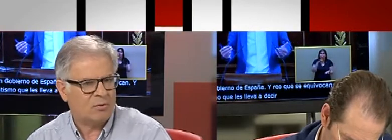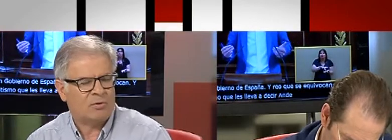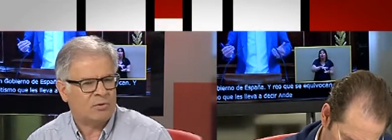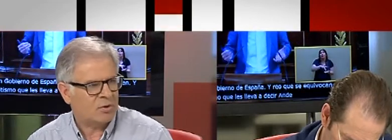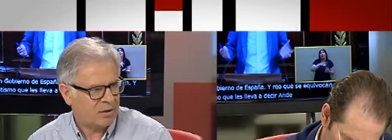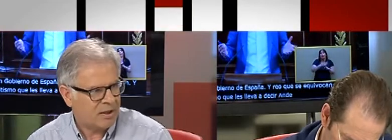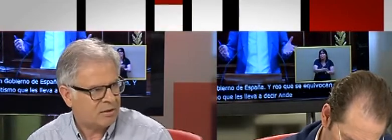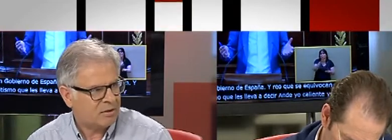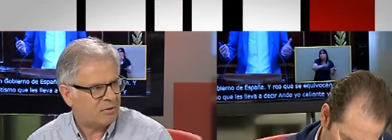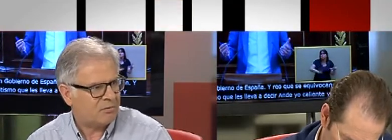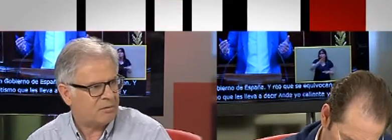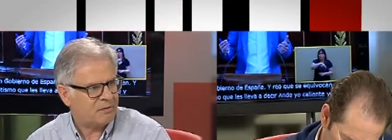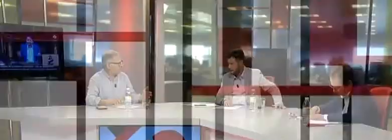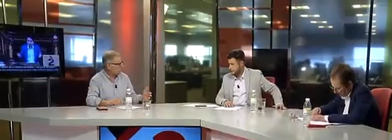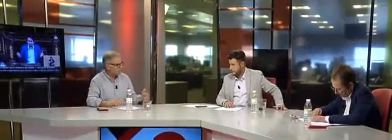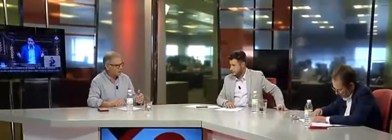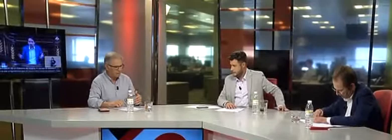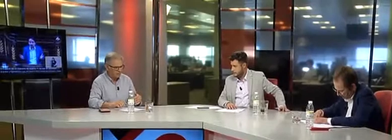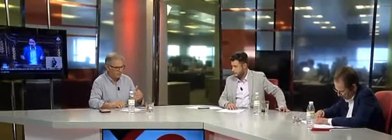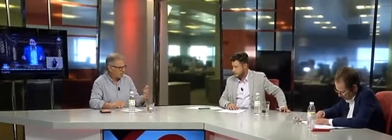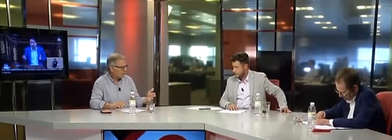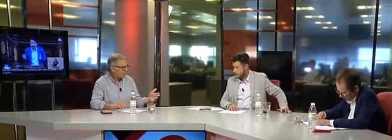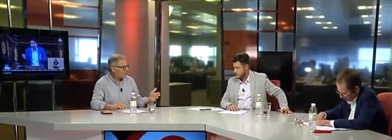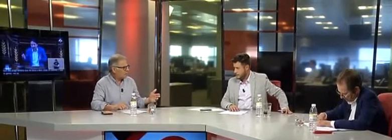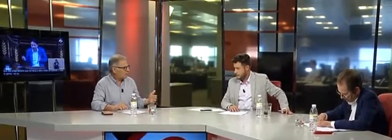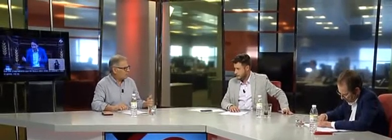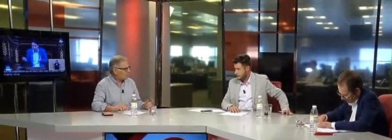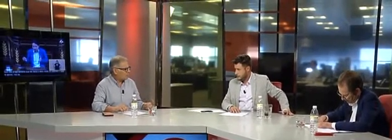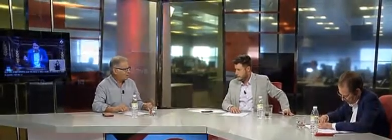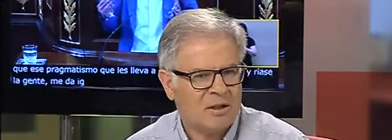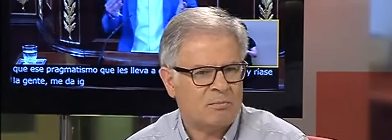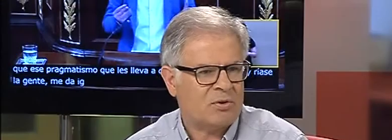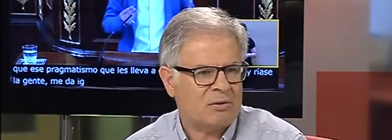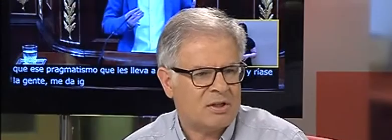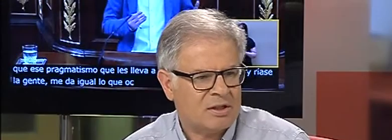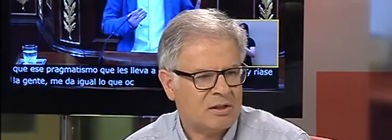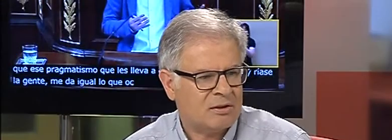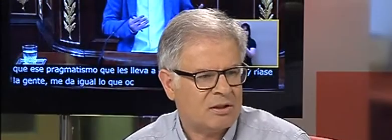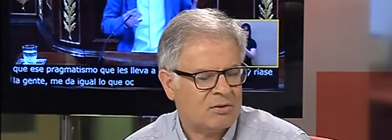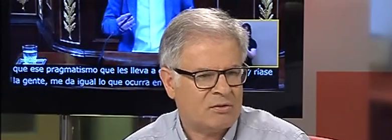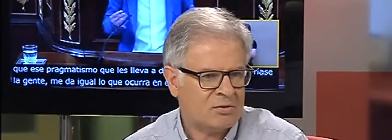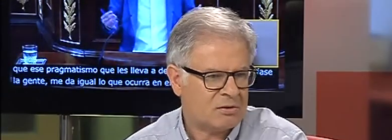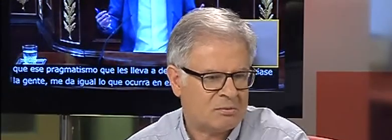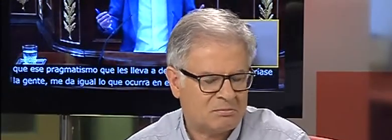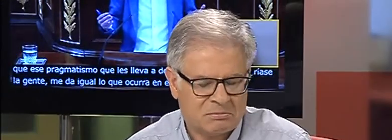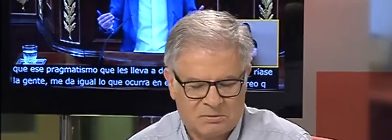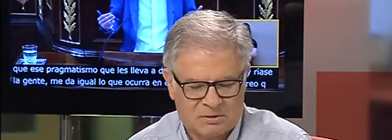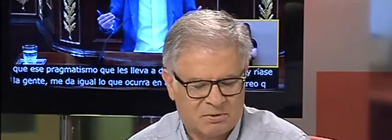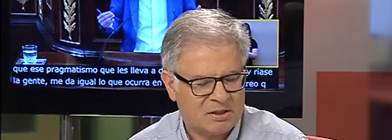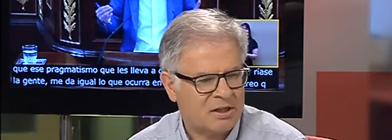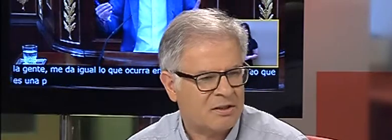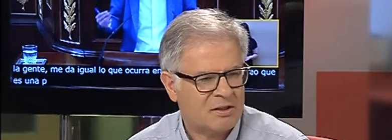algo como de que baker decir que un referéndum aceptado por los concentrados que impone una serie de condiciones como